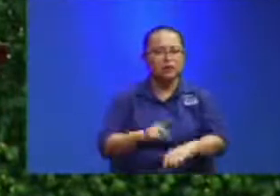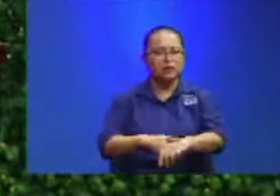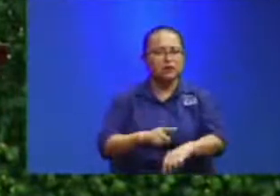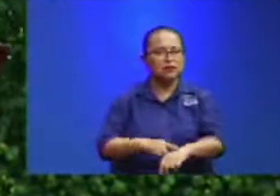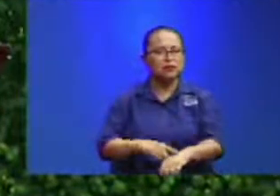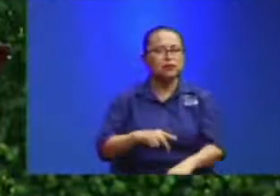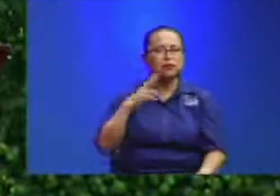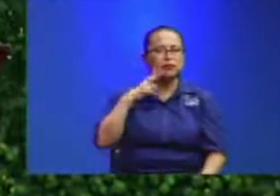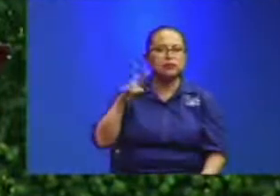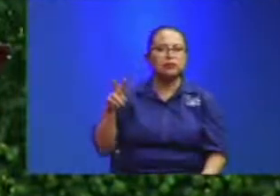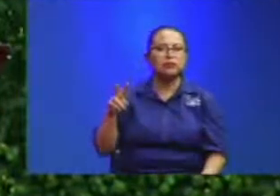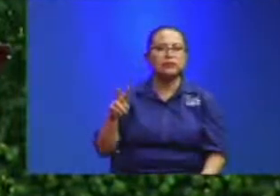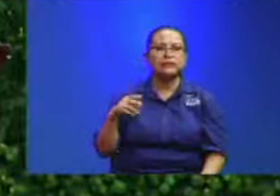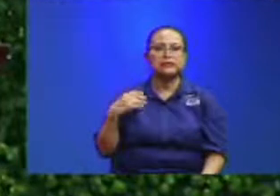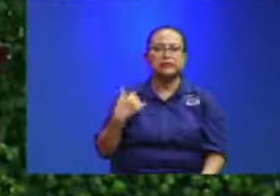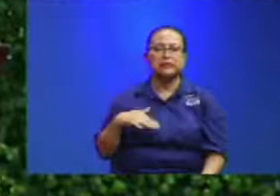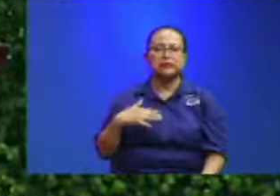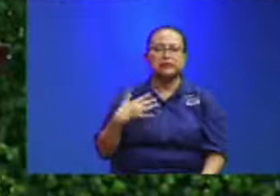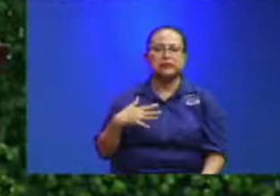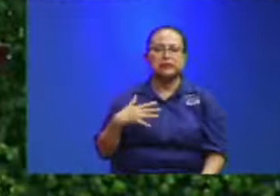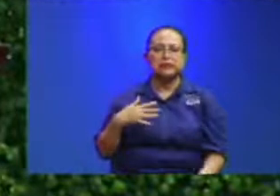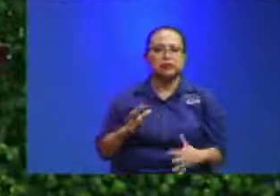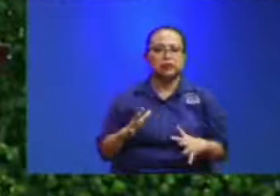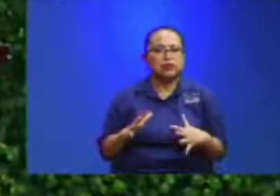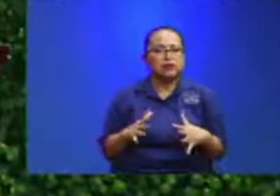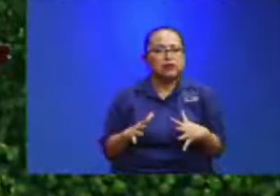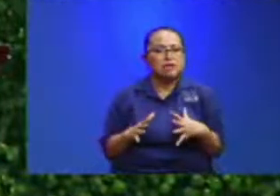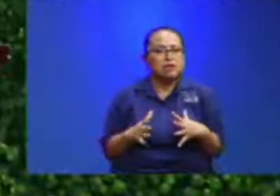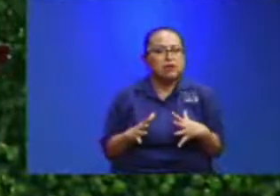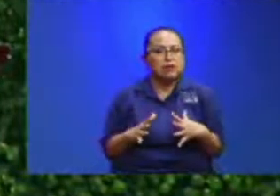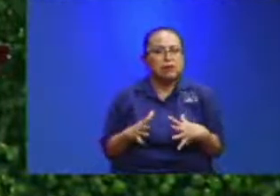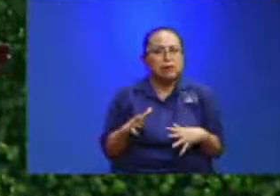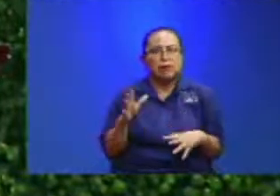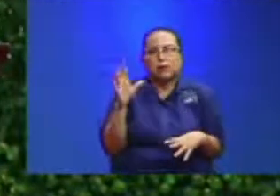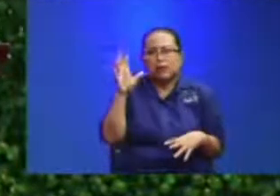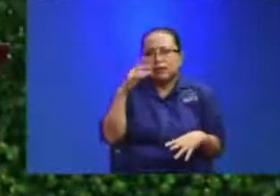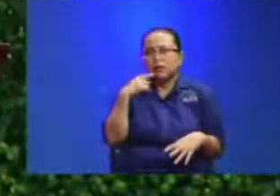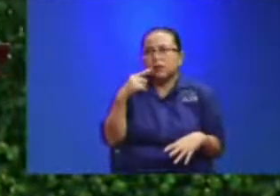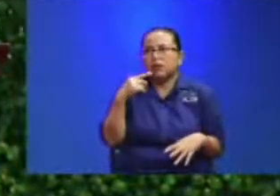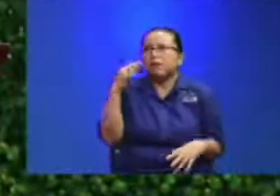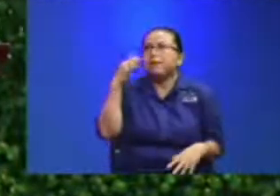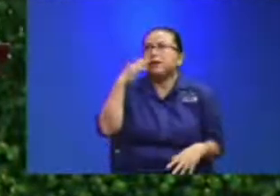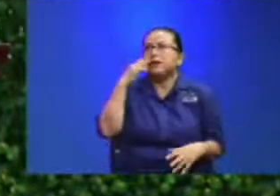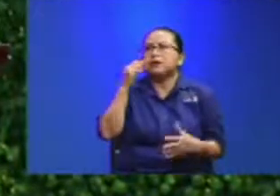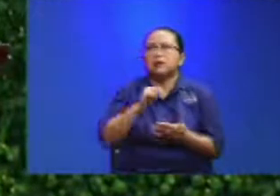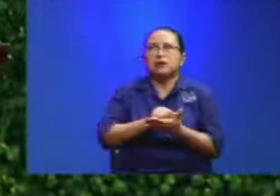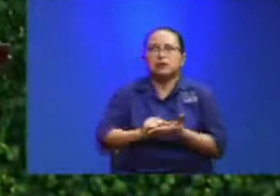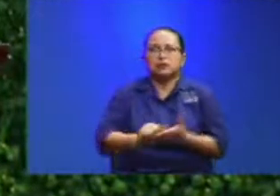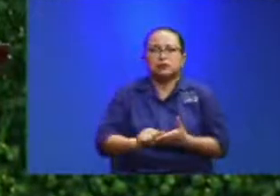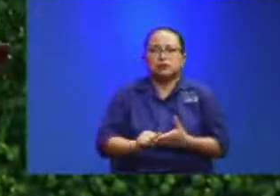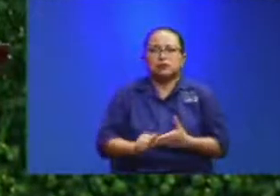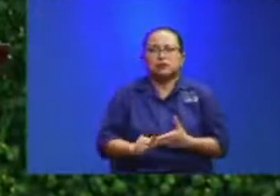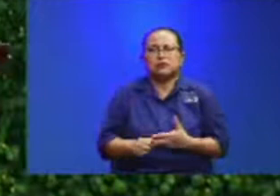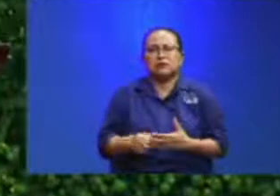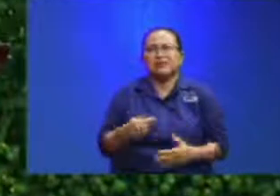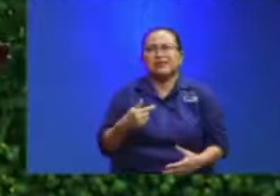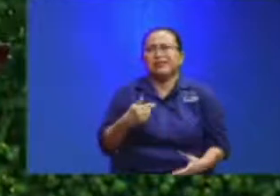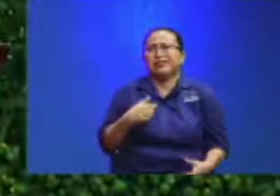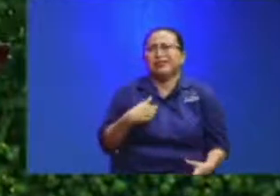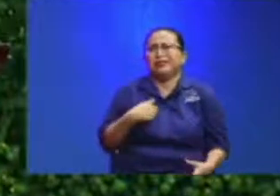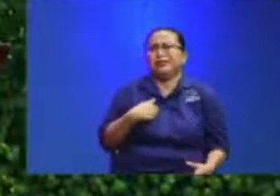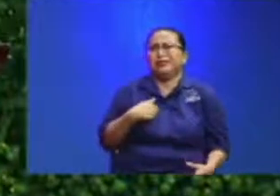tiemblo tiempo sabe por qué tiempo porque yo padre santo qué tal que yo hubiera cometido en la misma tontería